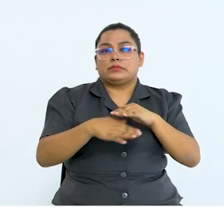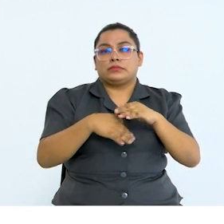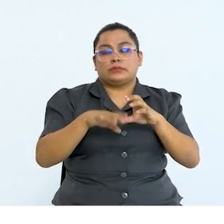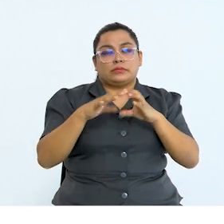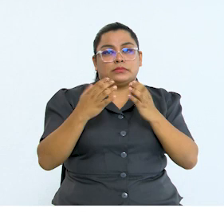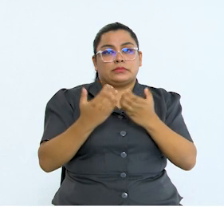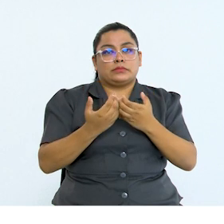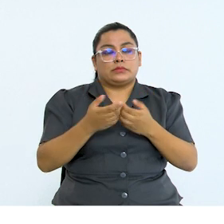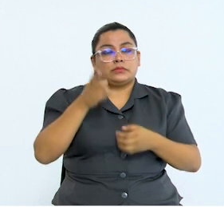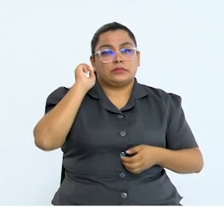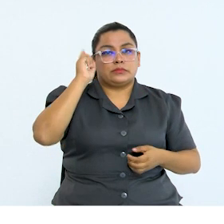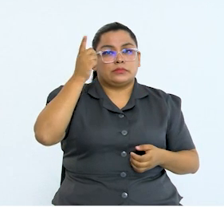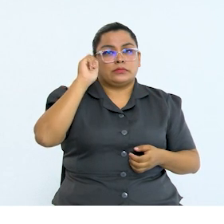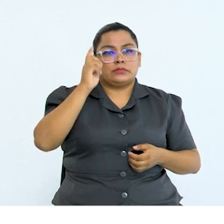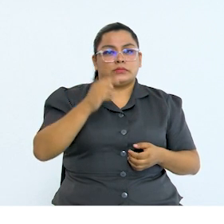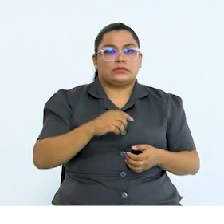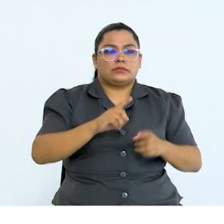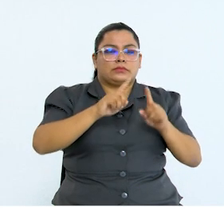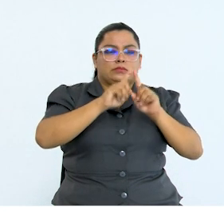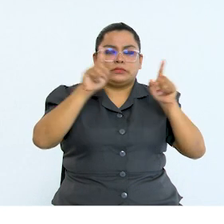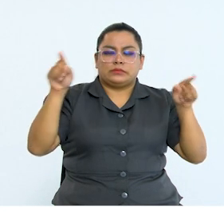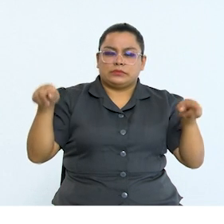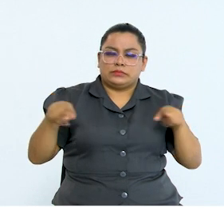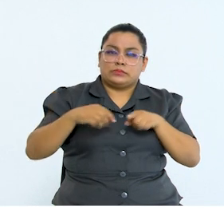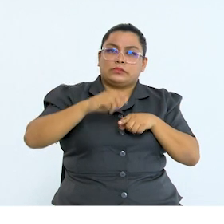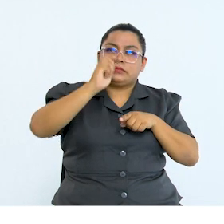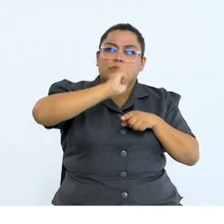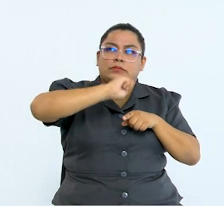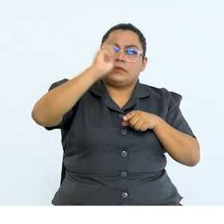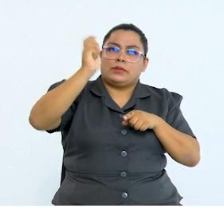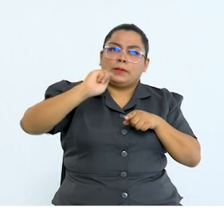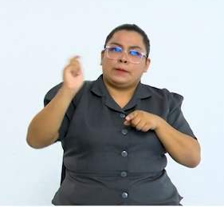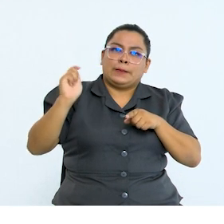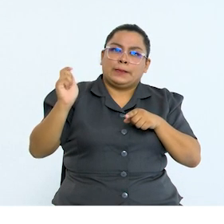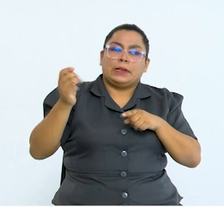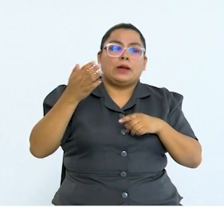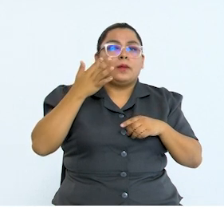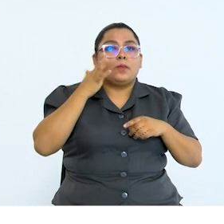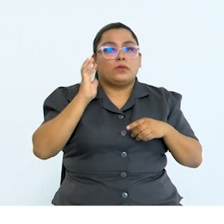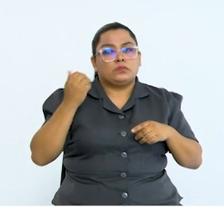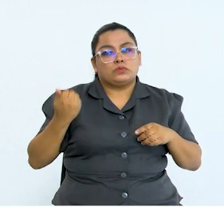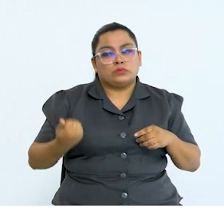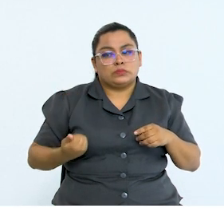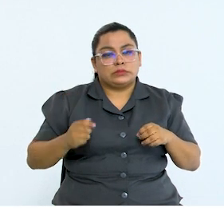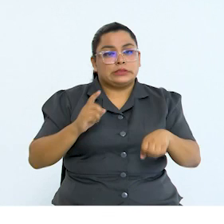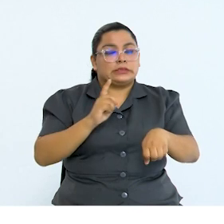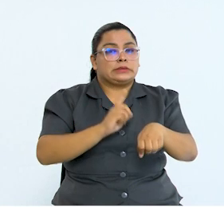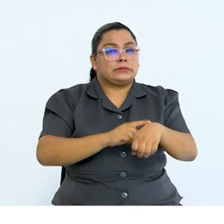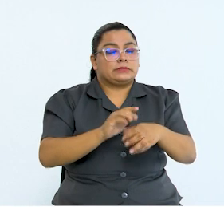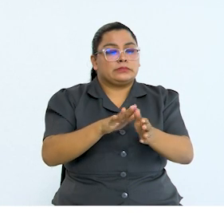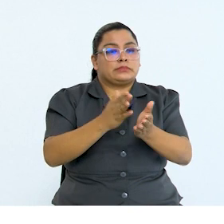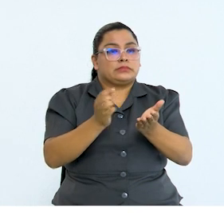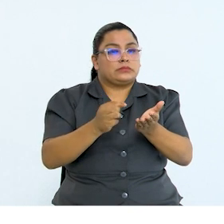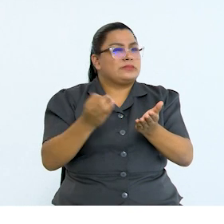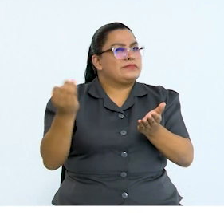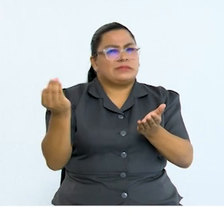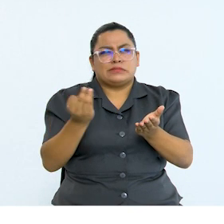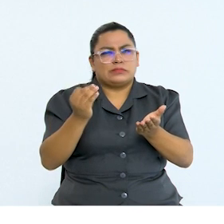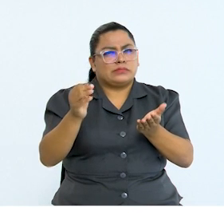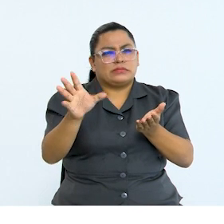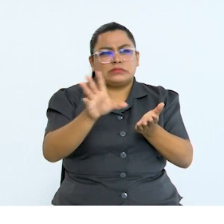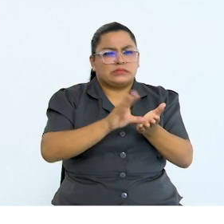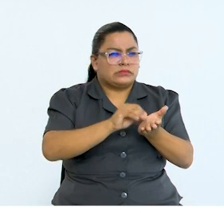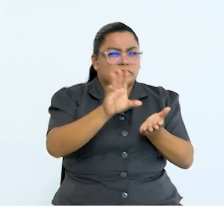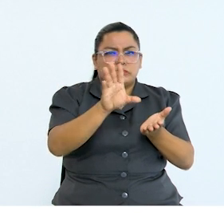el analiza resumido. Si el estudiante tiene todo el tiempo el libro de texto, no es necesario que lo escriba en su cuaderno de apuntes.